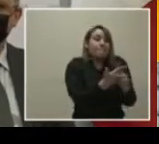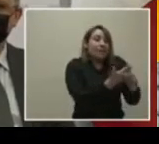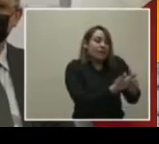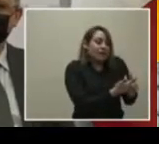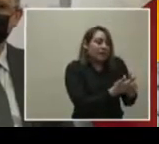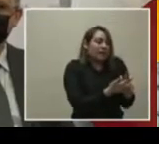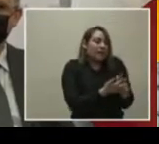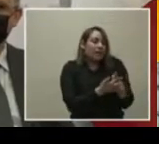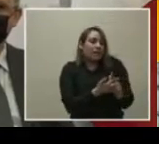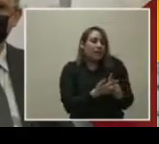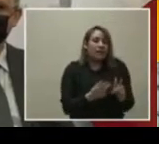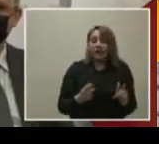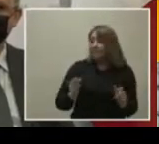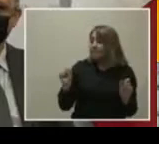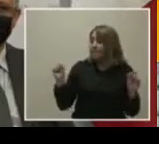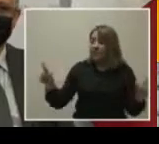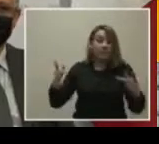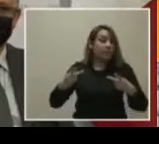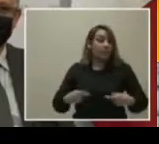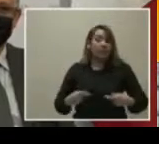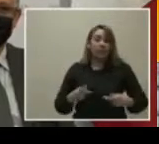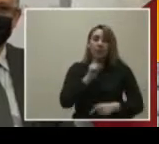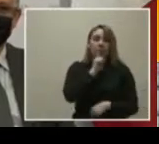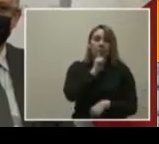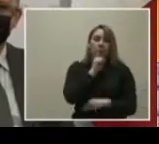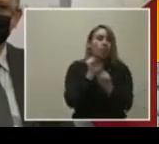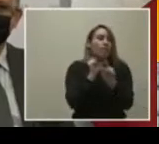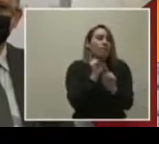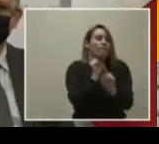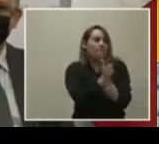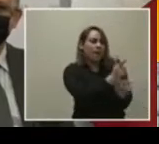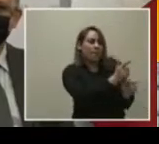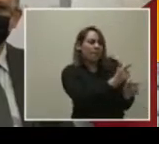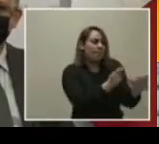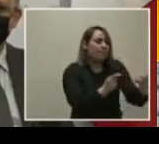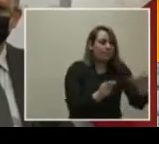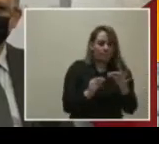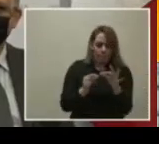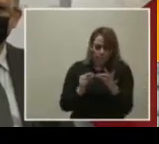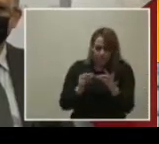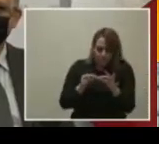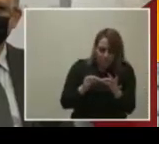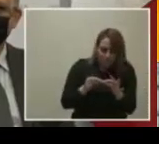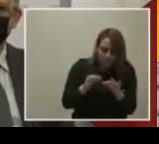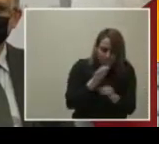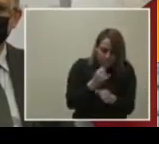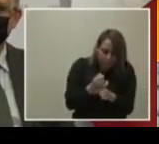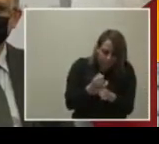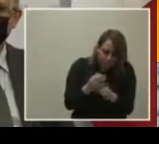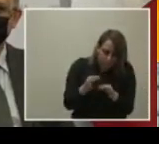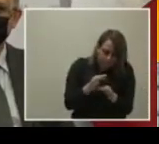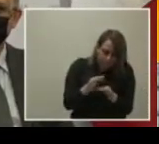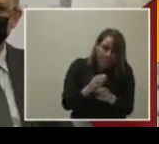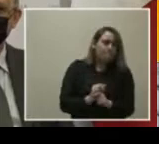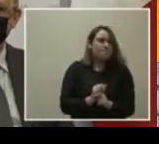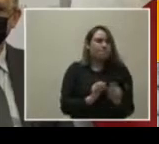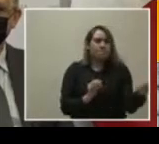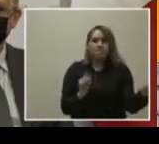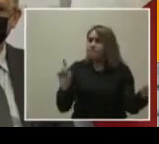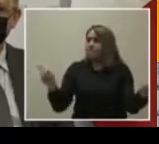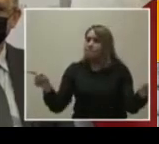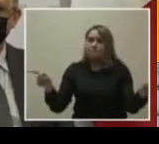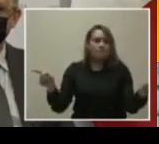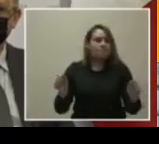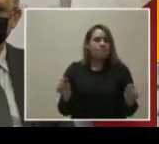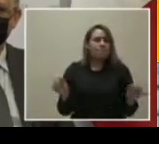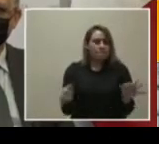Balísticamente no corresponde la balística de un caso con respecto del otro. Hay algunas similitudes, por supuesto, que estamos